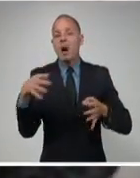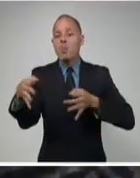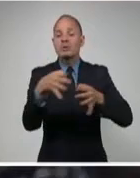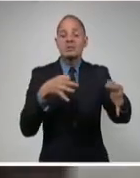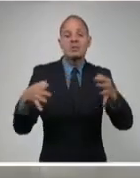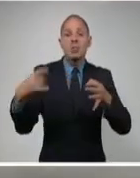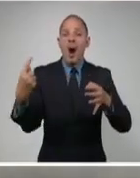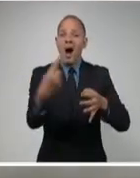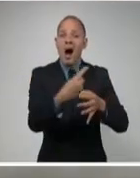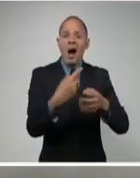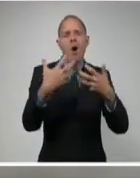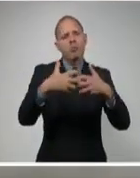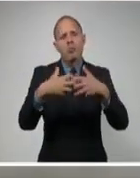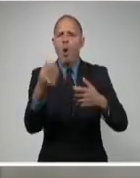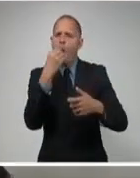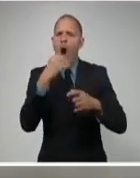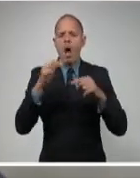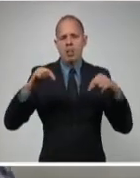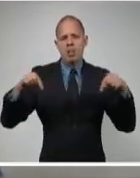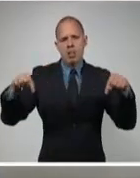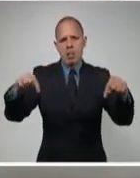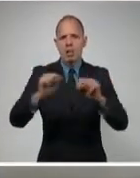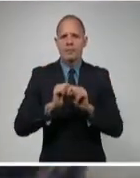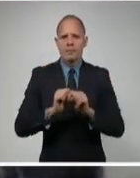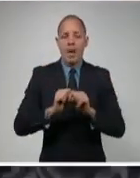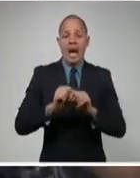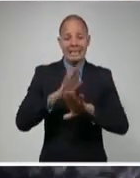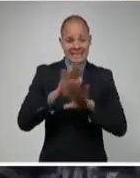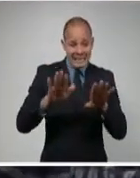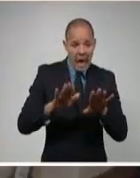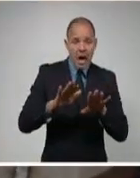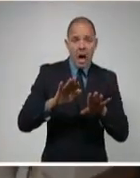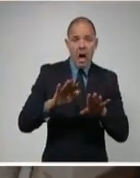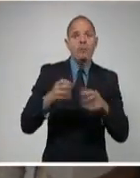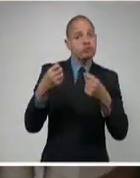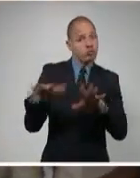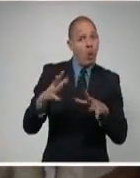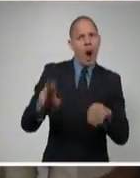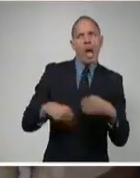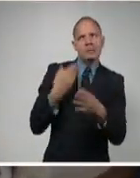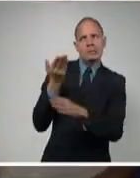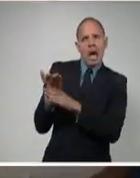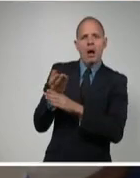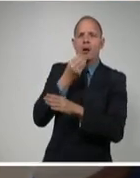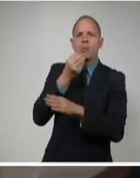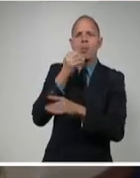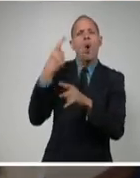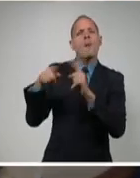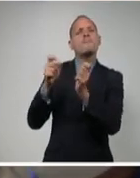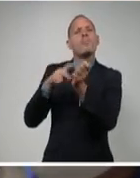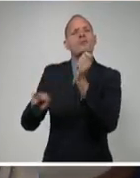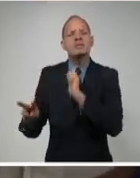país, con sus aportes a la industria nacional, el consumo social, el turismo y la exportación.